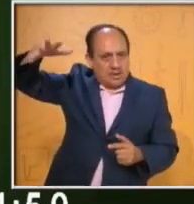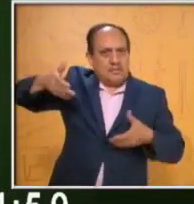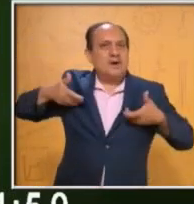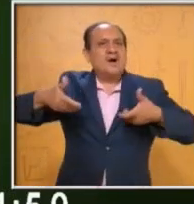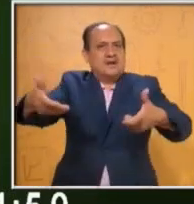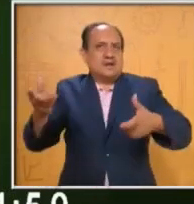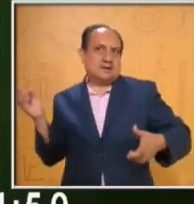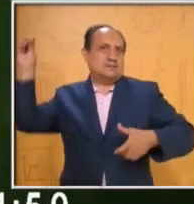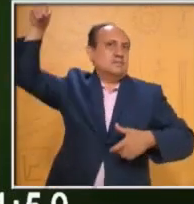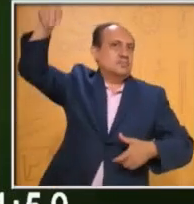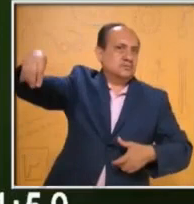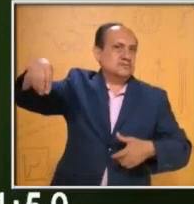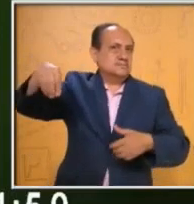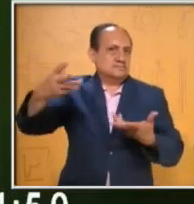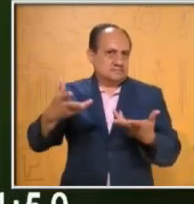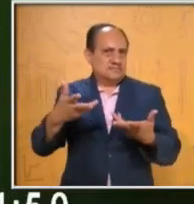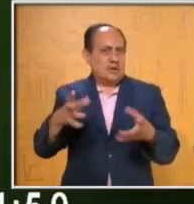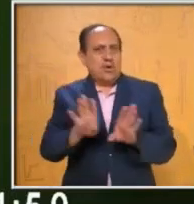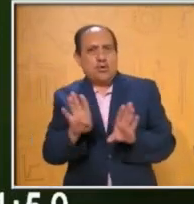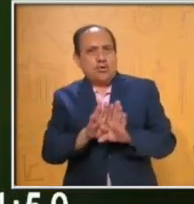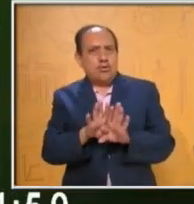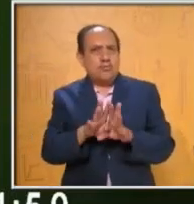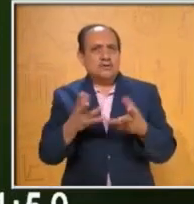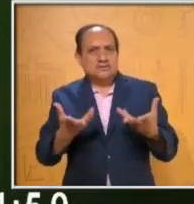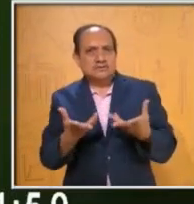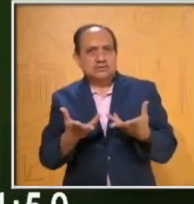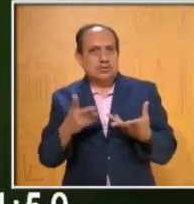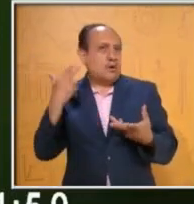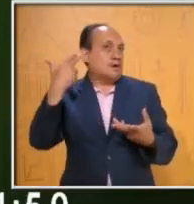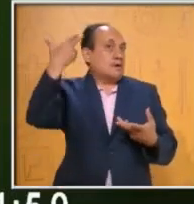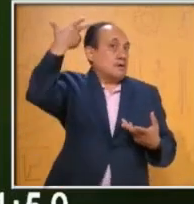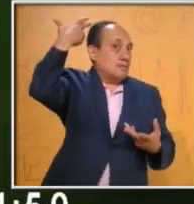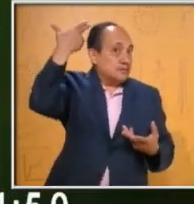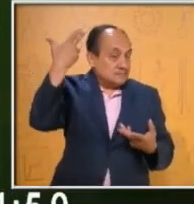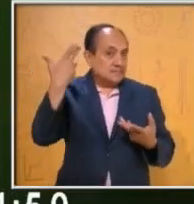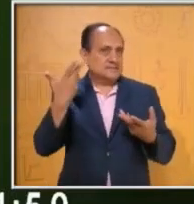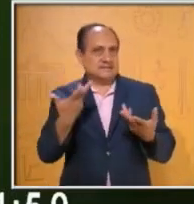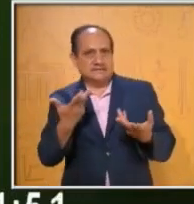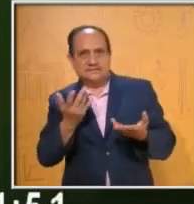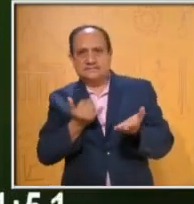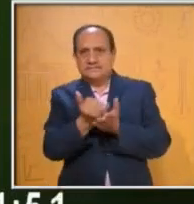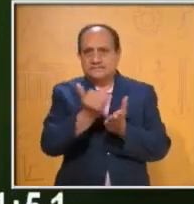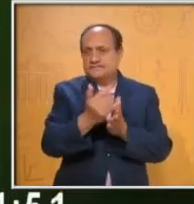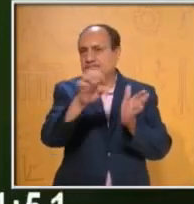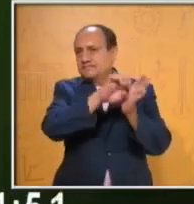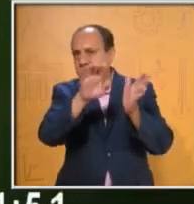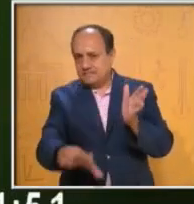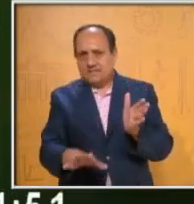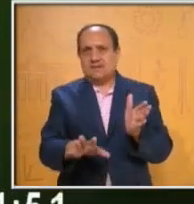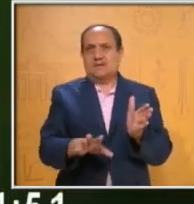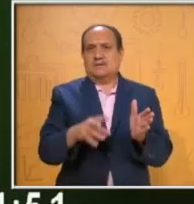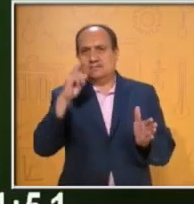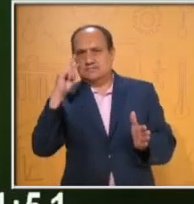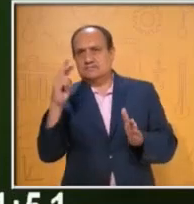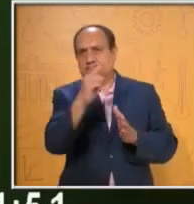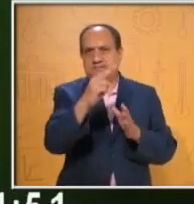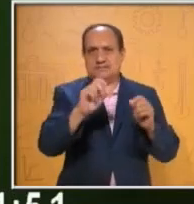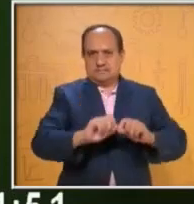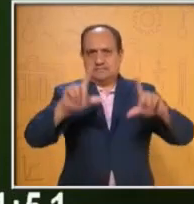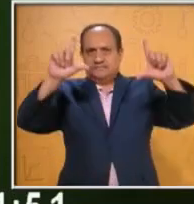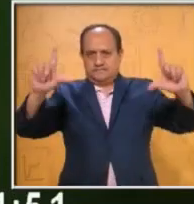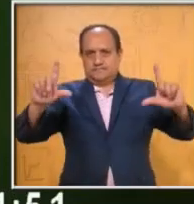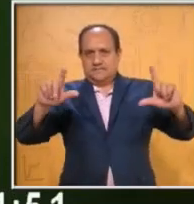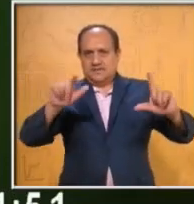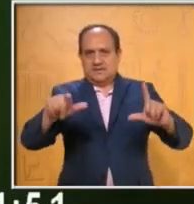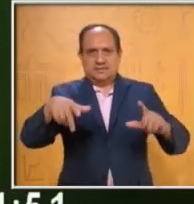colonia, profe Ricky? ¿O cómo me voy a cortar el cabello? Ahí son algunos ejemplos que tú observas en pantalla o